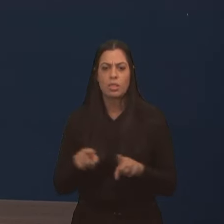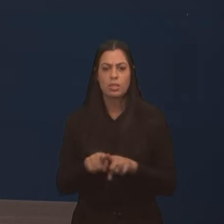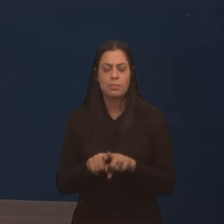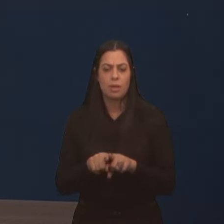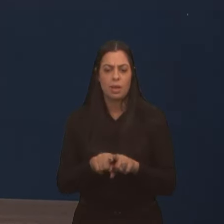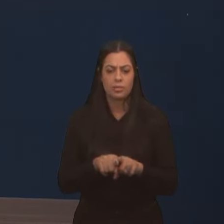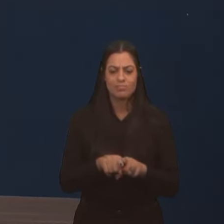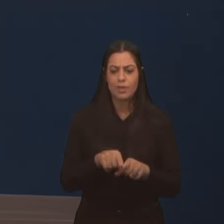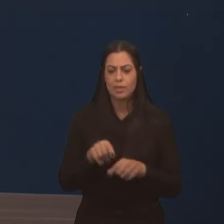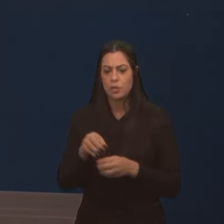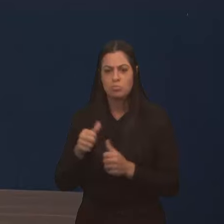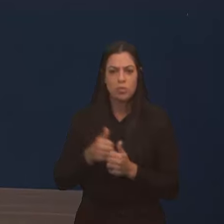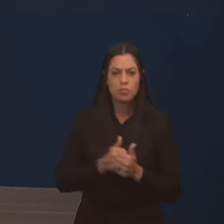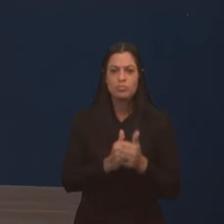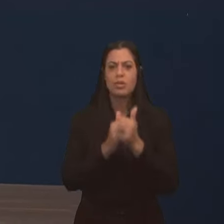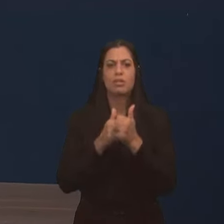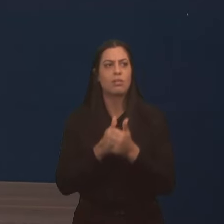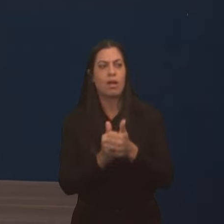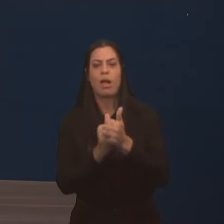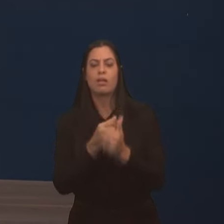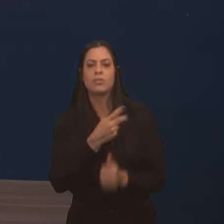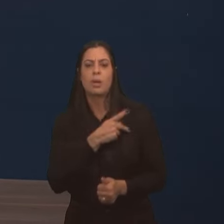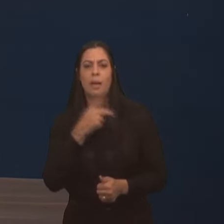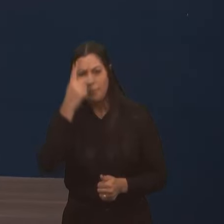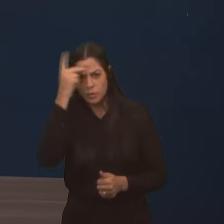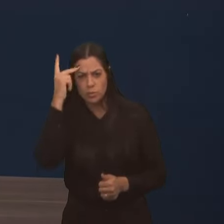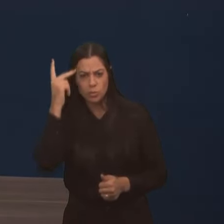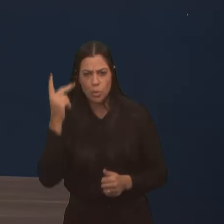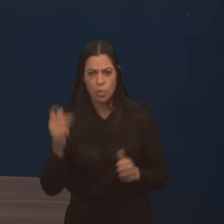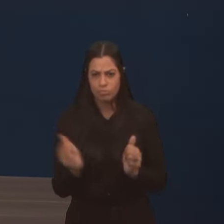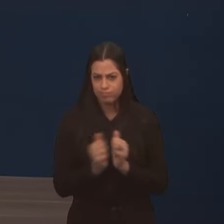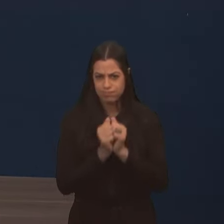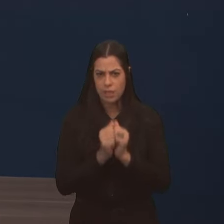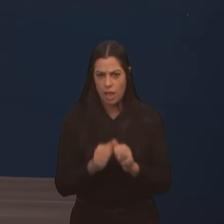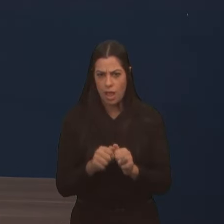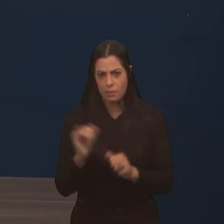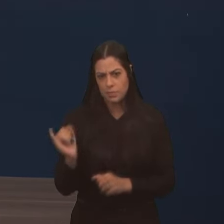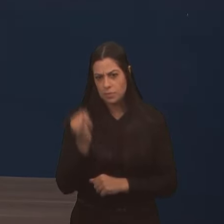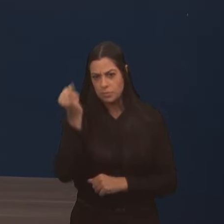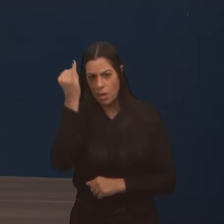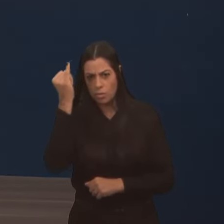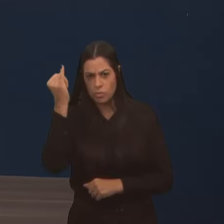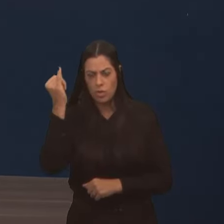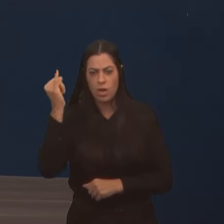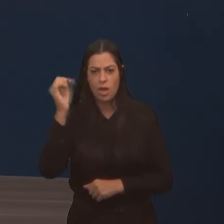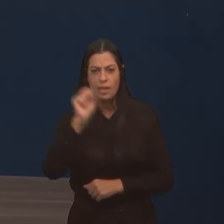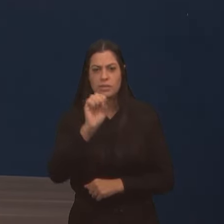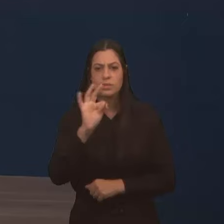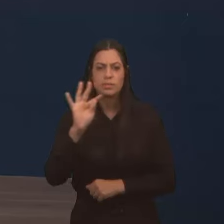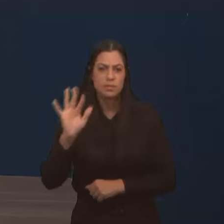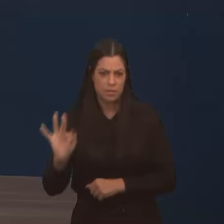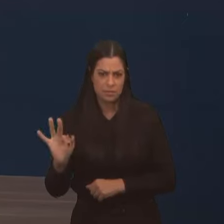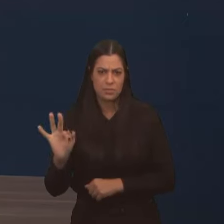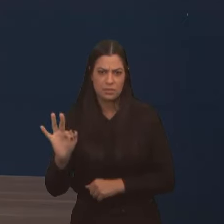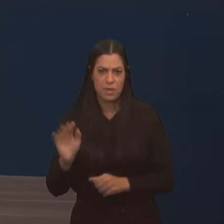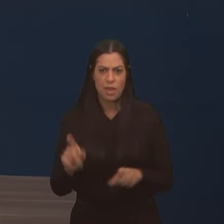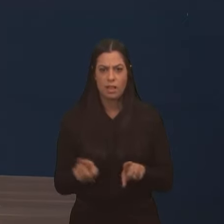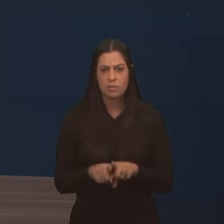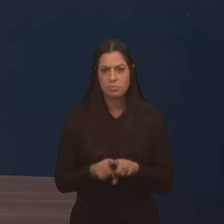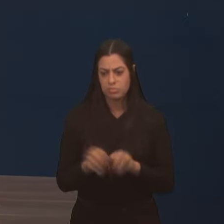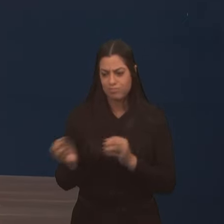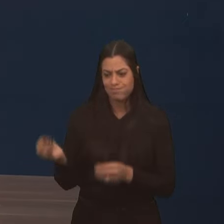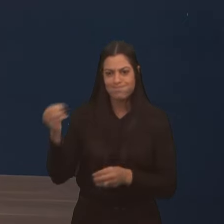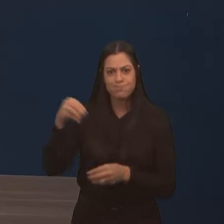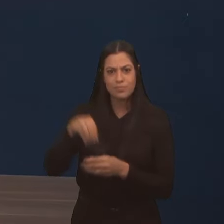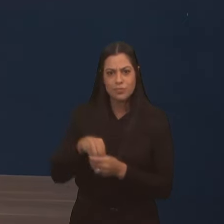ha orientado y preocupado a todas las personas que están presentes, principalmente al Supremo. Pero tengo que